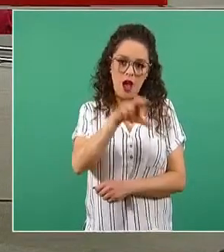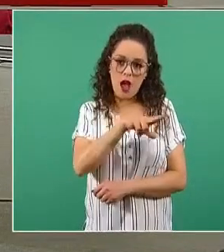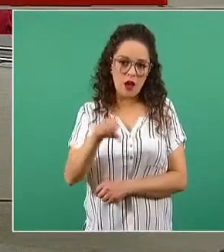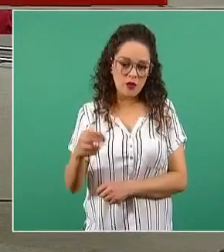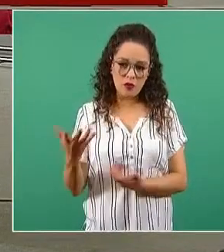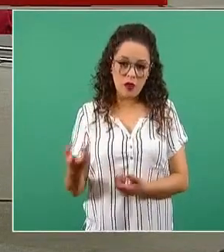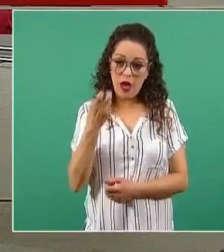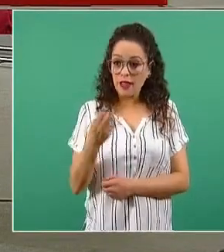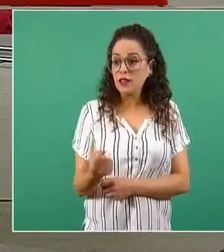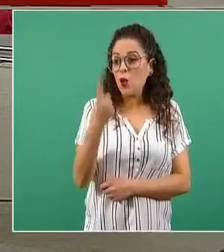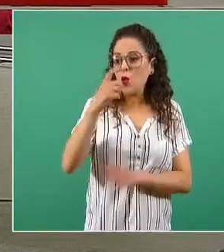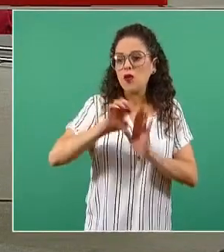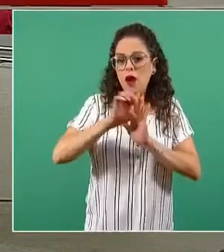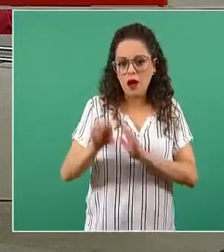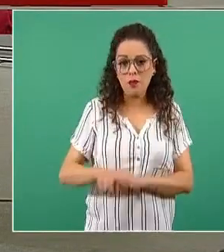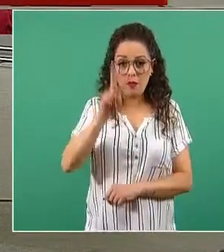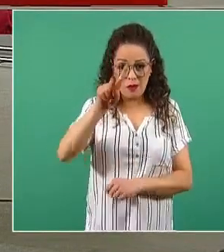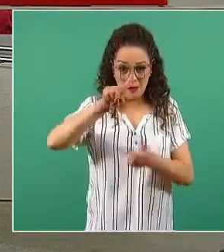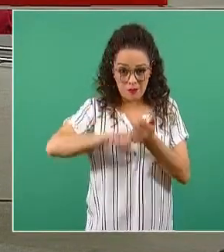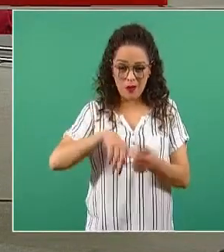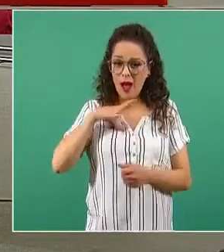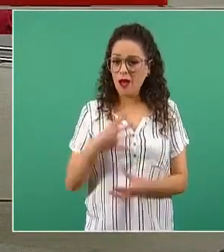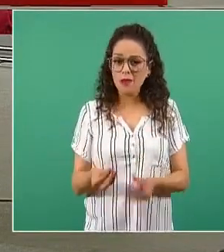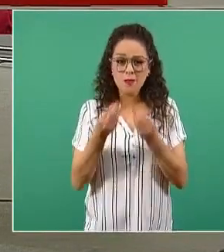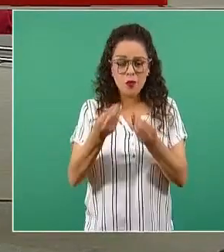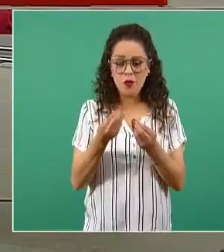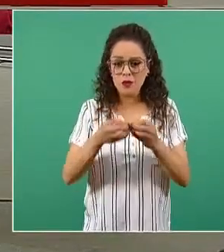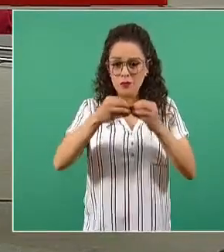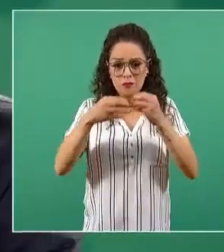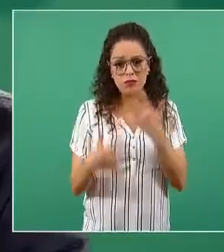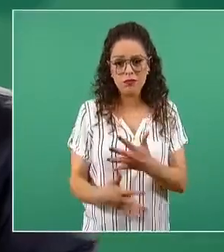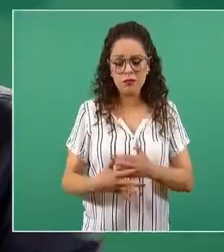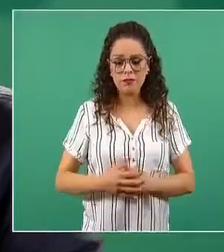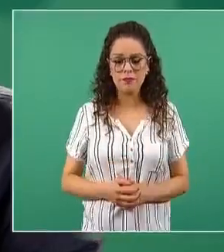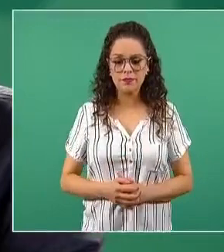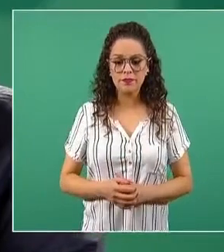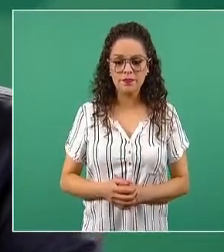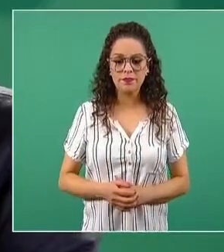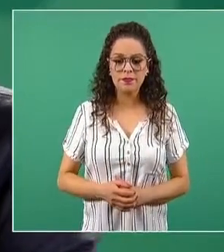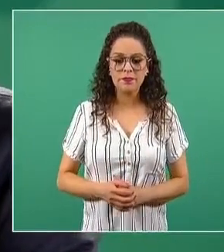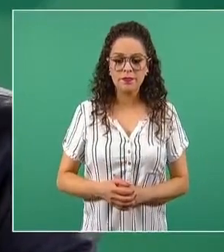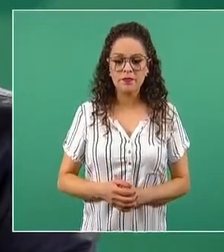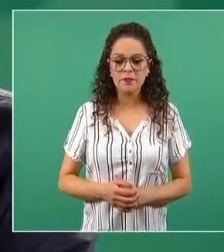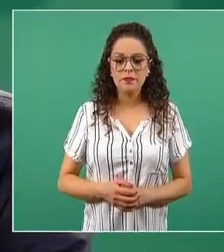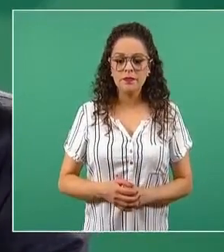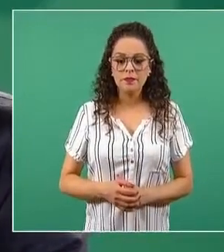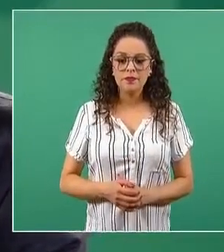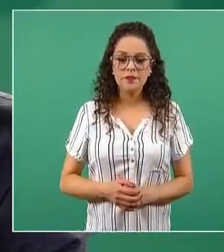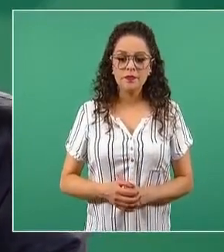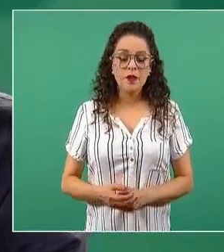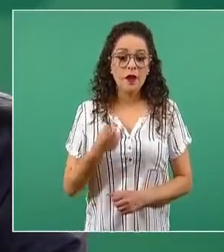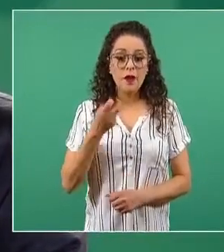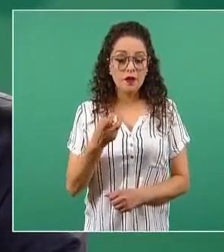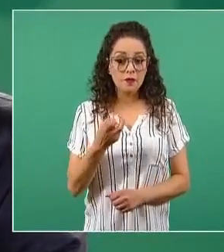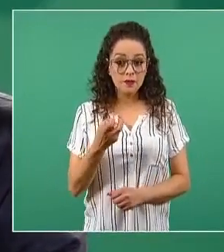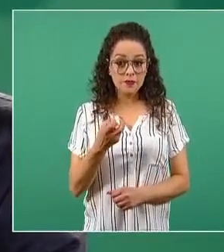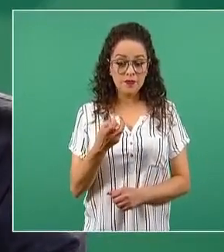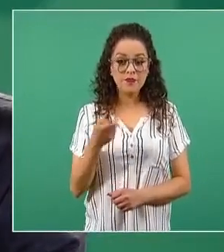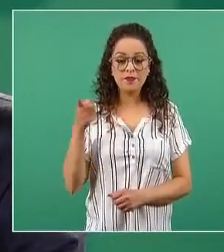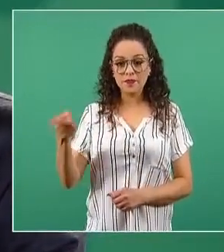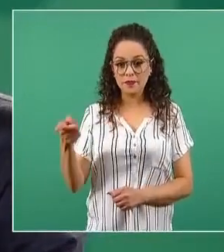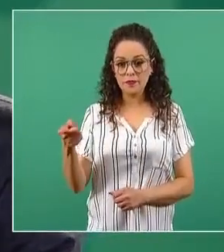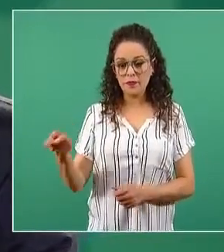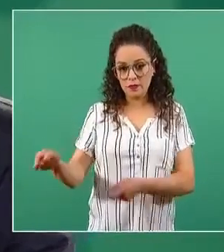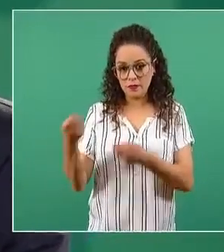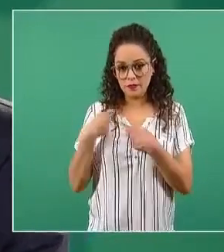muchísimos que hay. Entonces, regresando aquí con Janet Galindo de Mundo Pharma, con este trabajo nos expusieron el